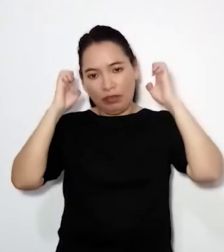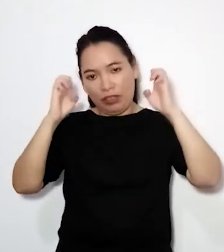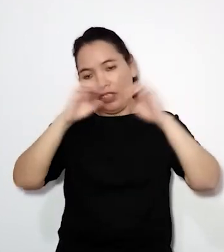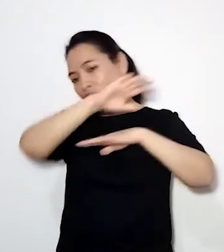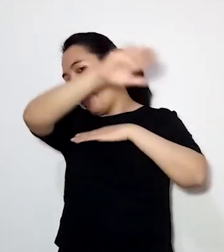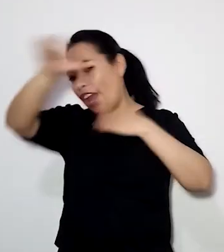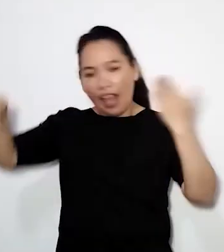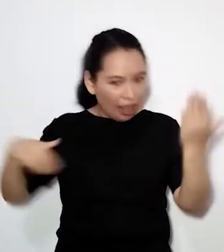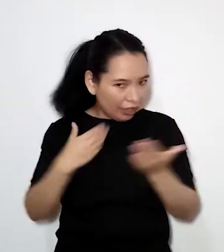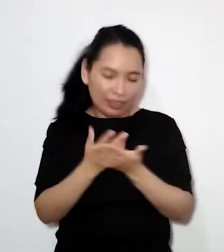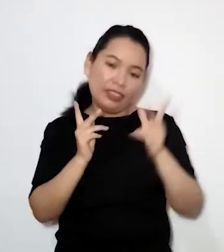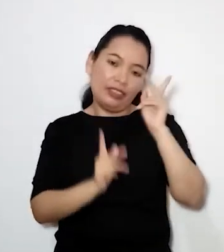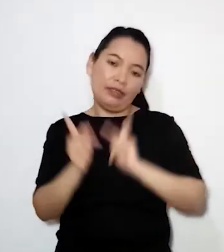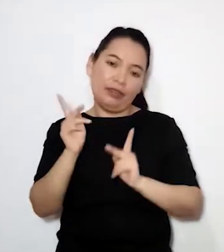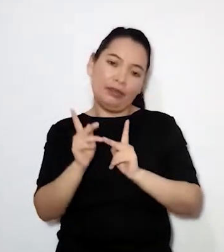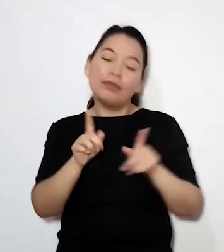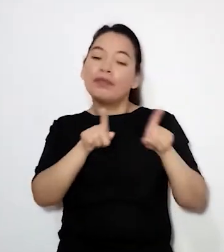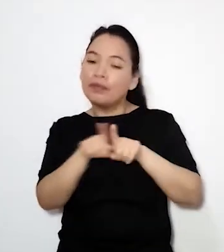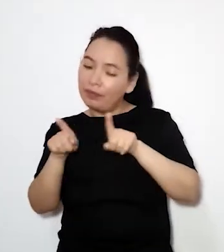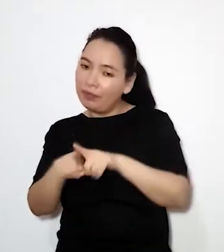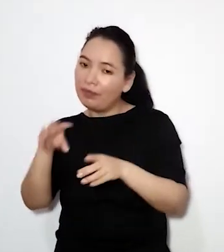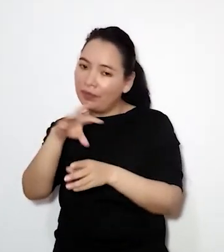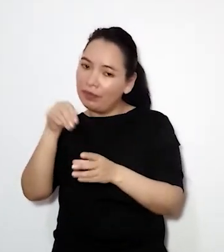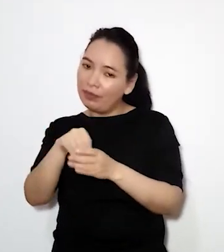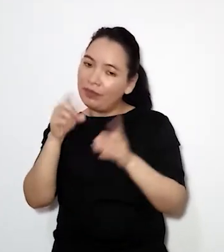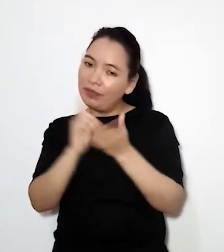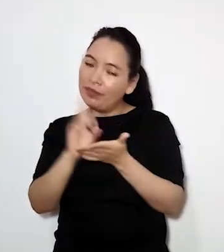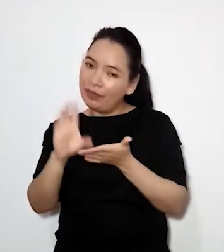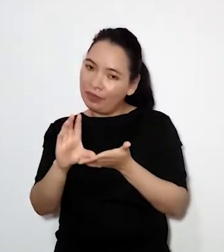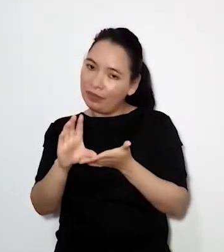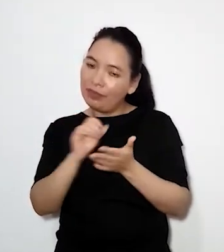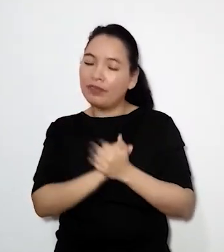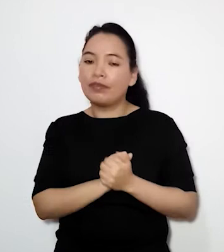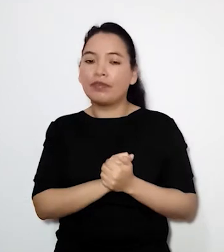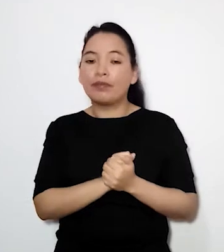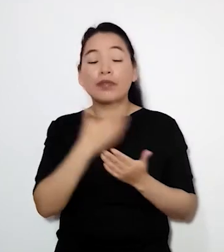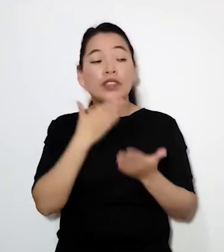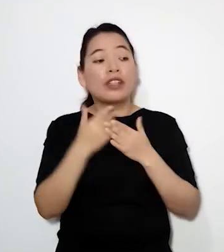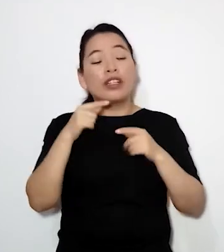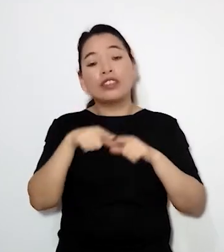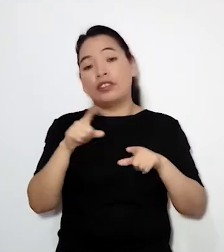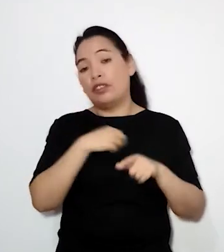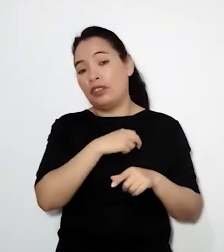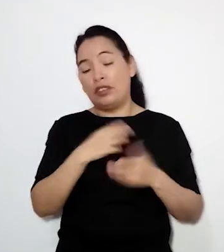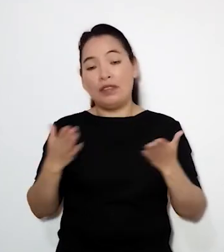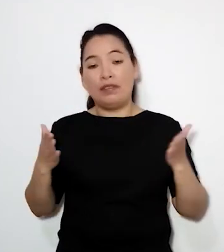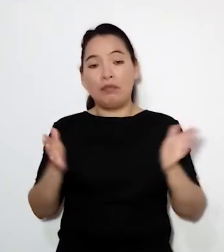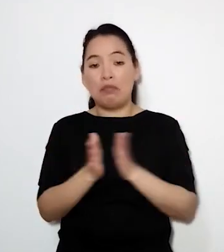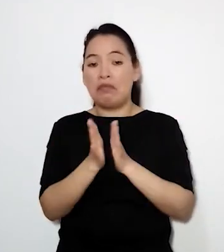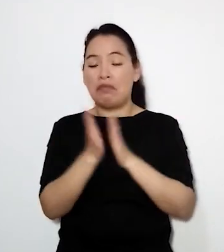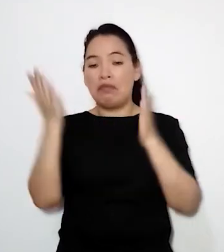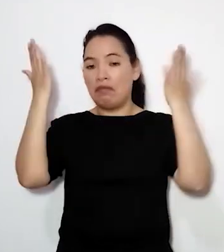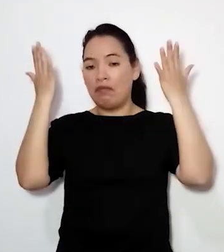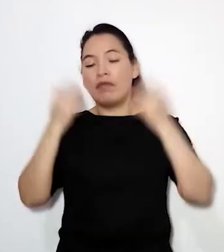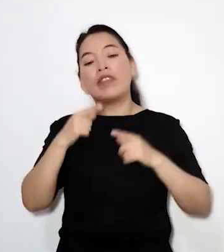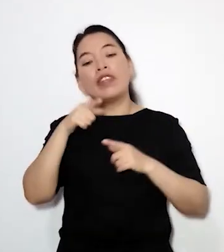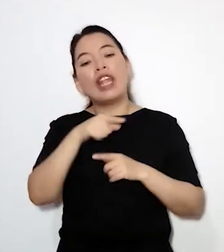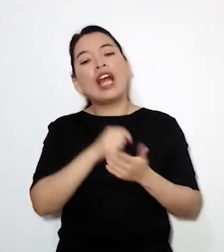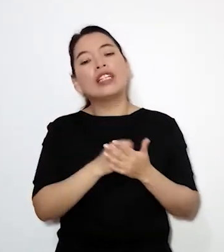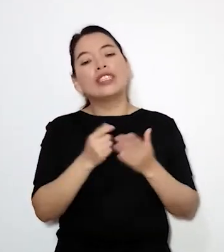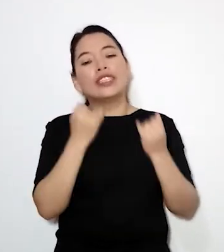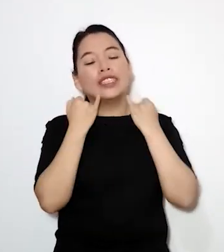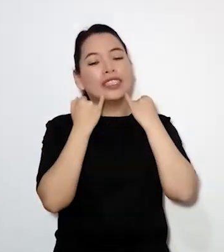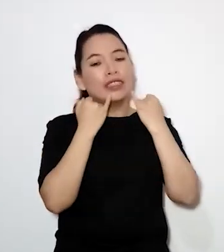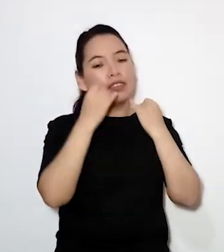de discapacidad. Entonces, algo que celebramos de este informe es justamente que conceptualmente abre